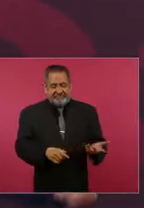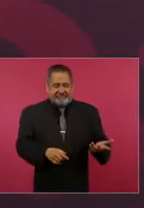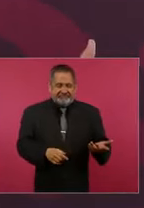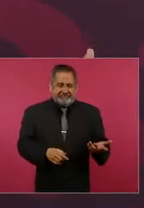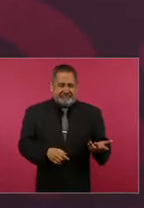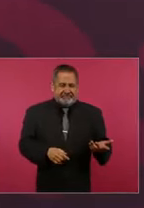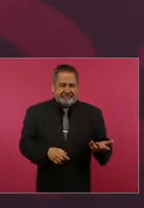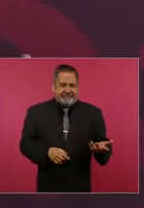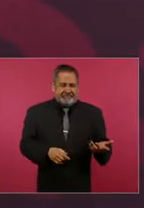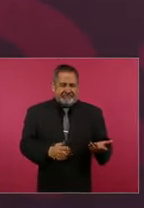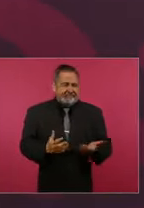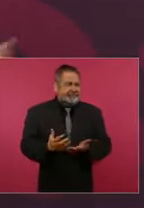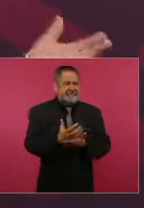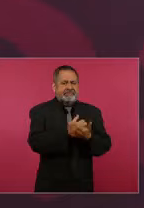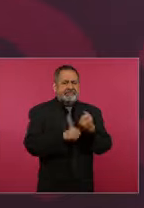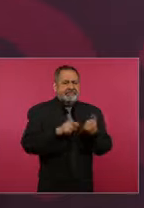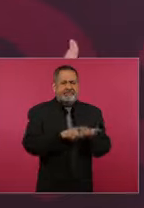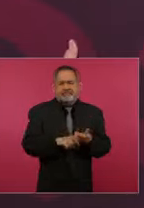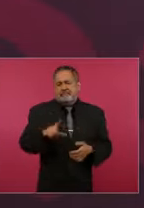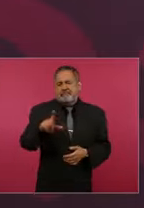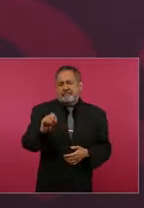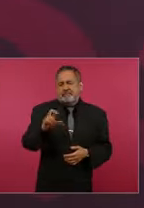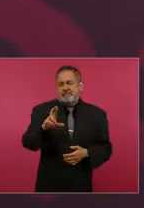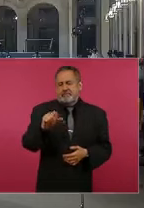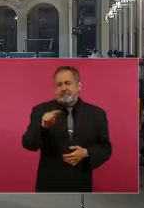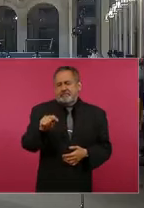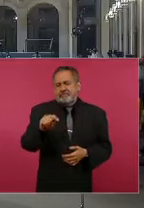lo que percibe Loret de Mola.